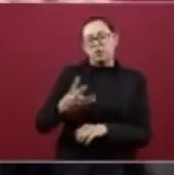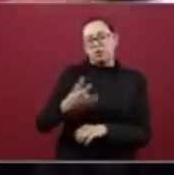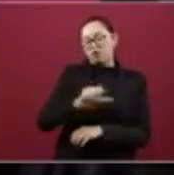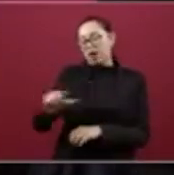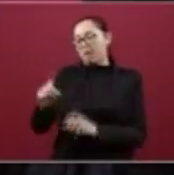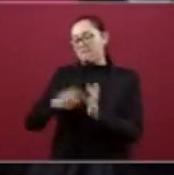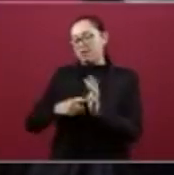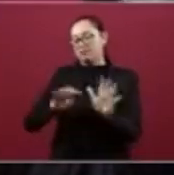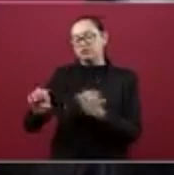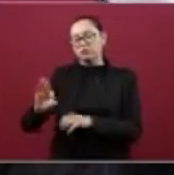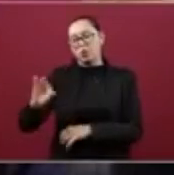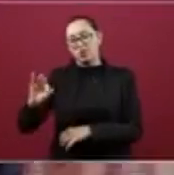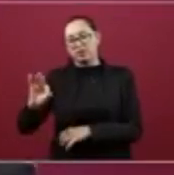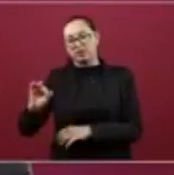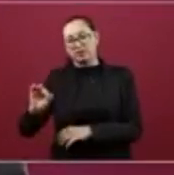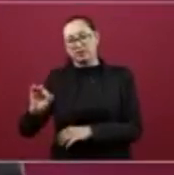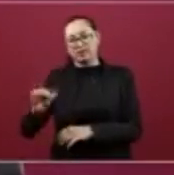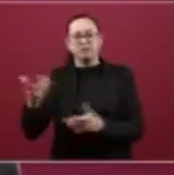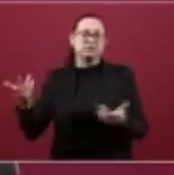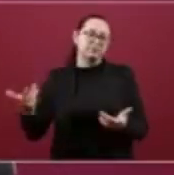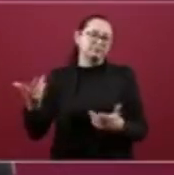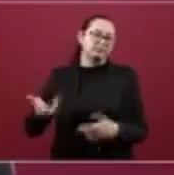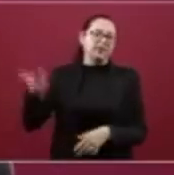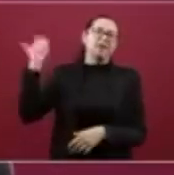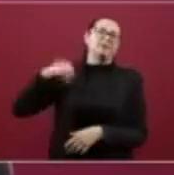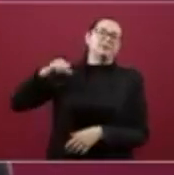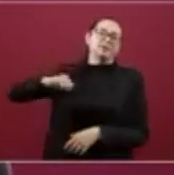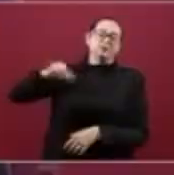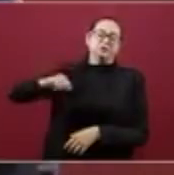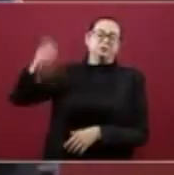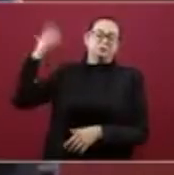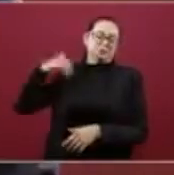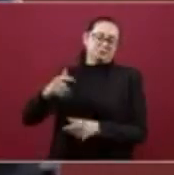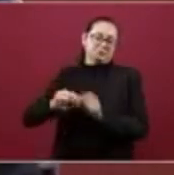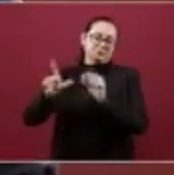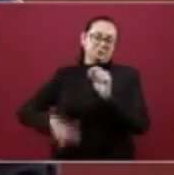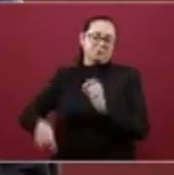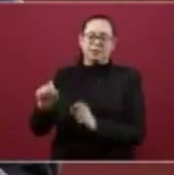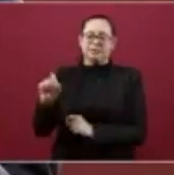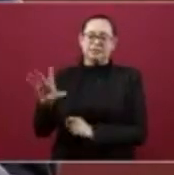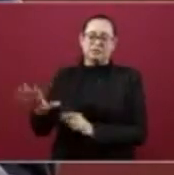1940, cuando la población era de 20, 25 millones de habitantes,